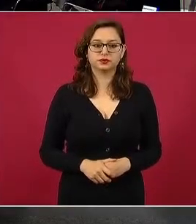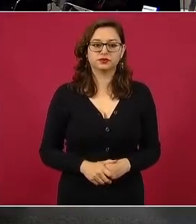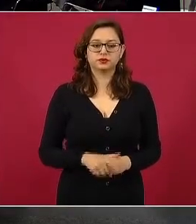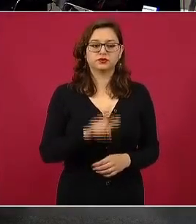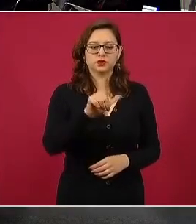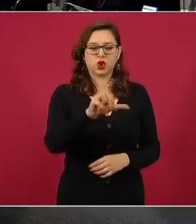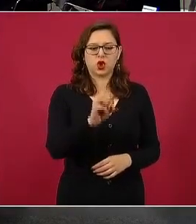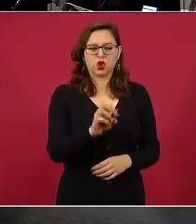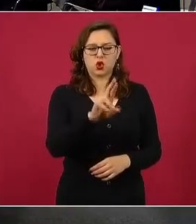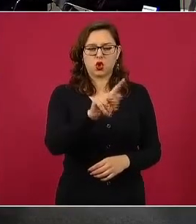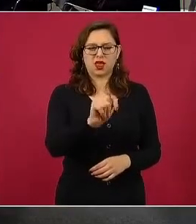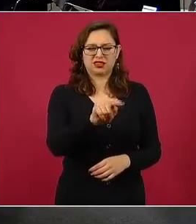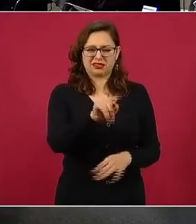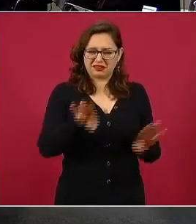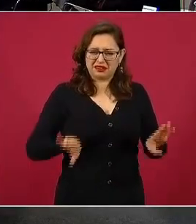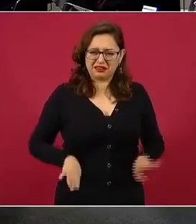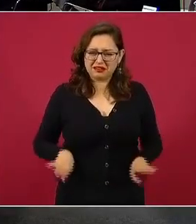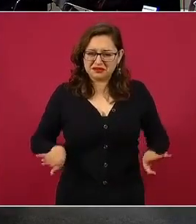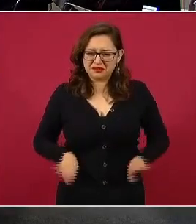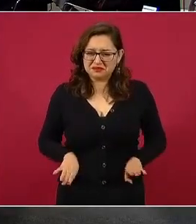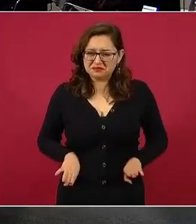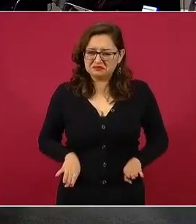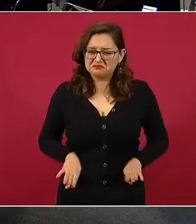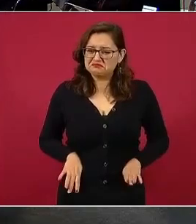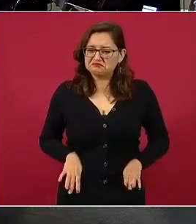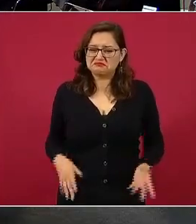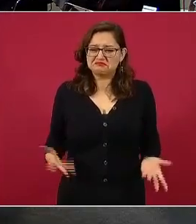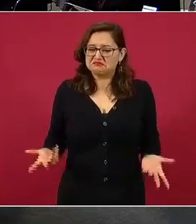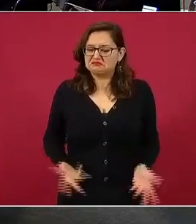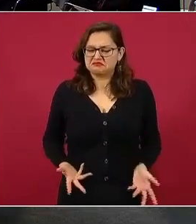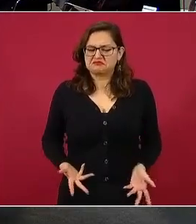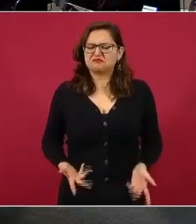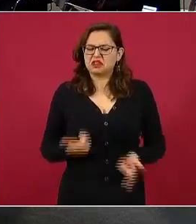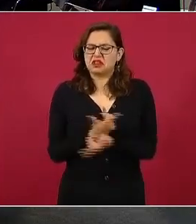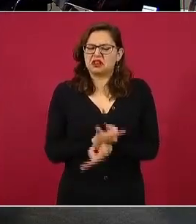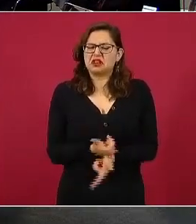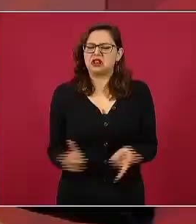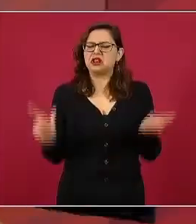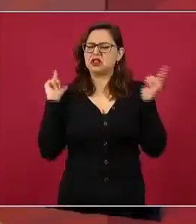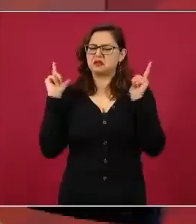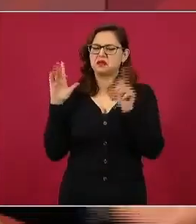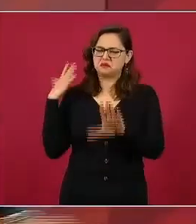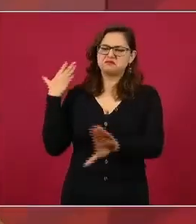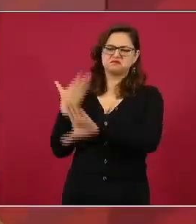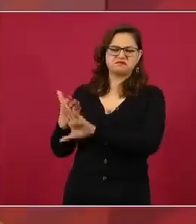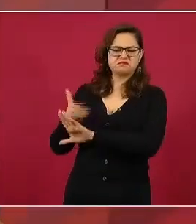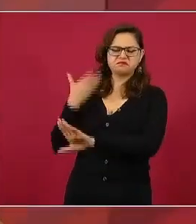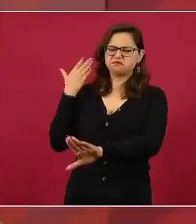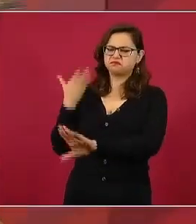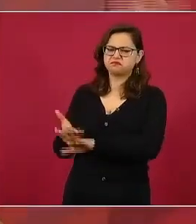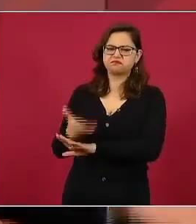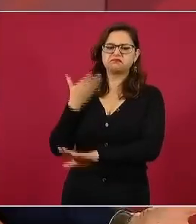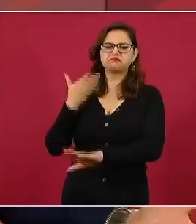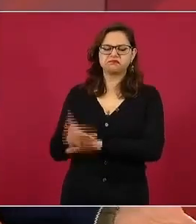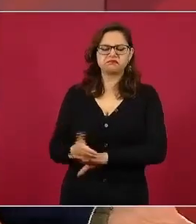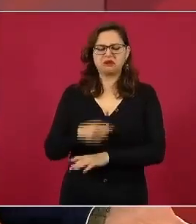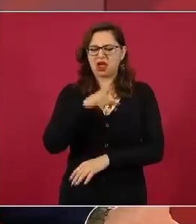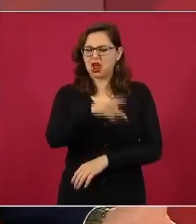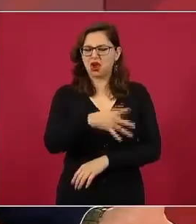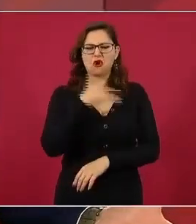¿qué escrúpulos puede tener? O sea, eso es abierto. Como sea don Fidel Velázquez. ¿Soy charro